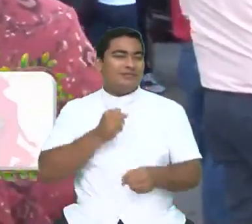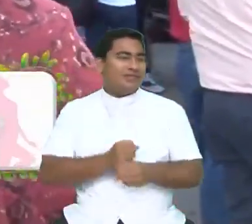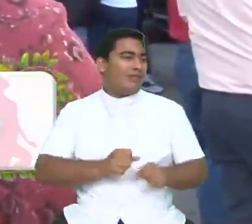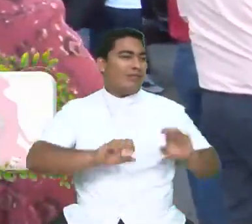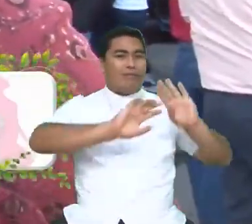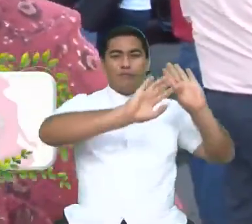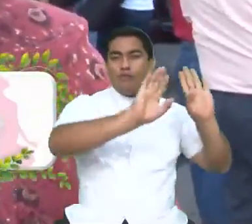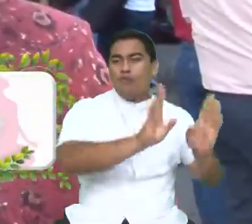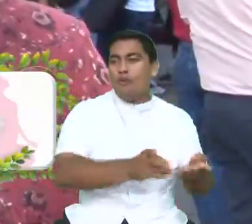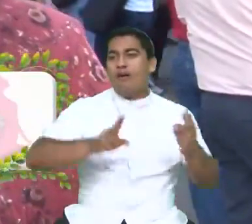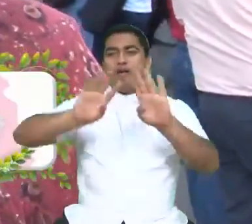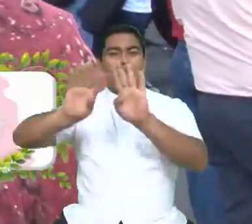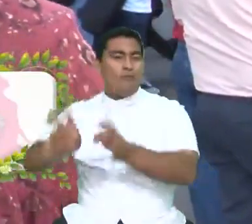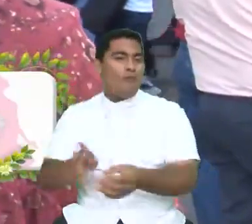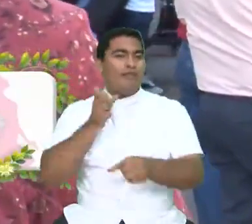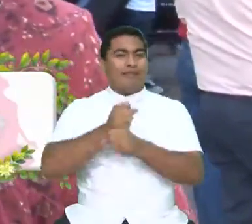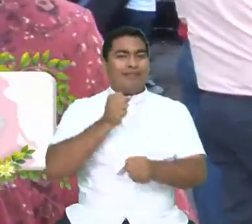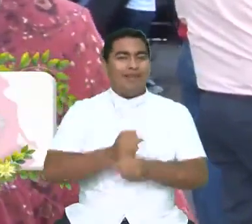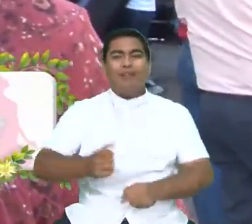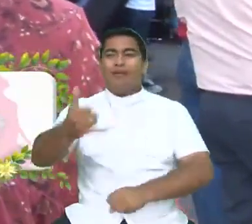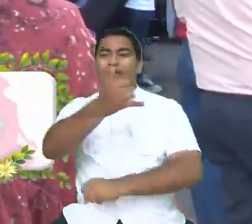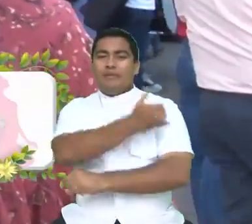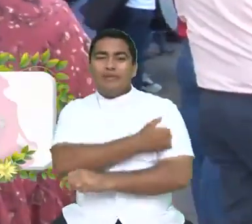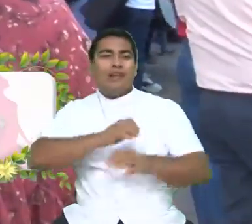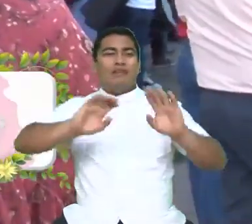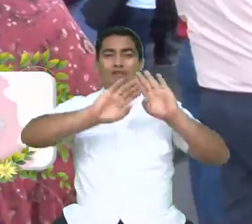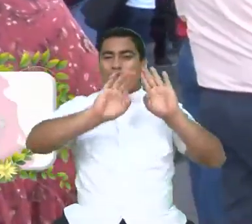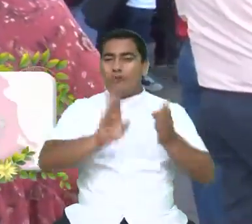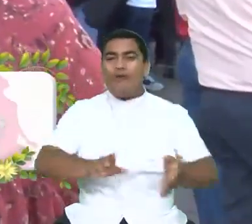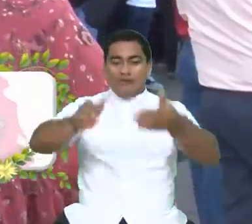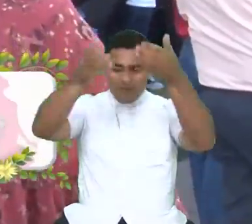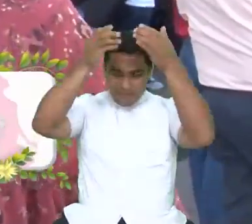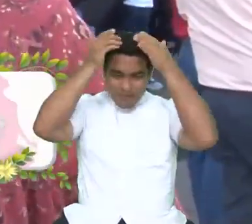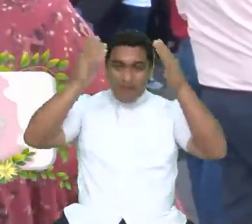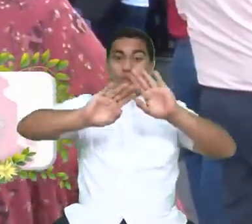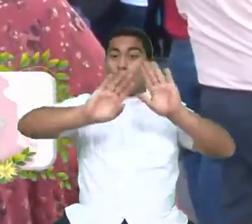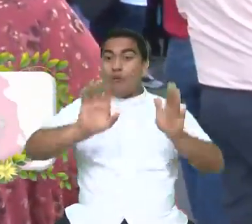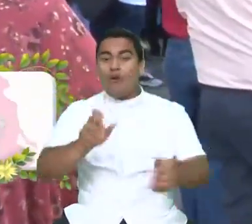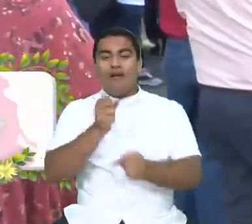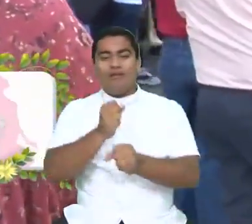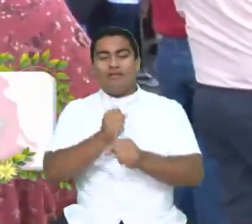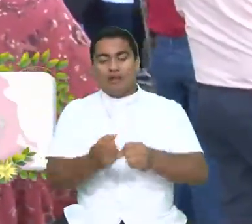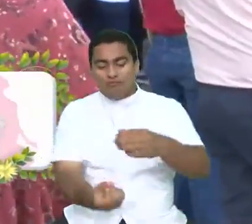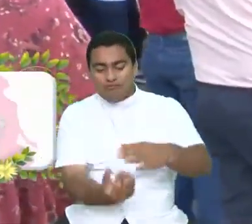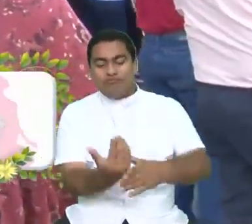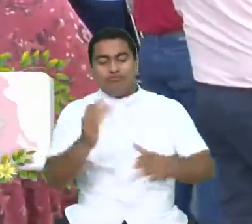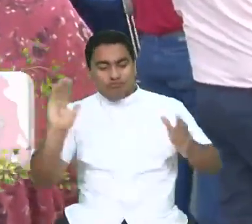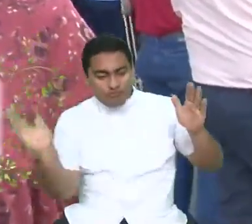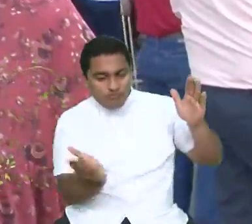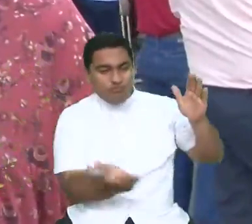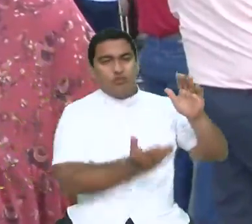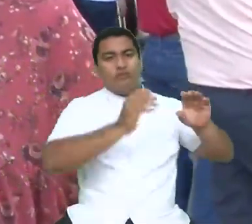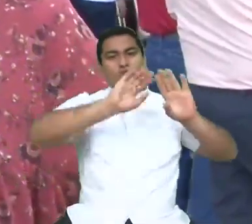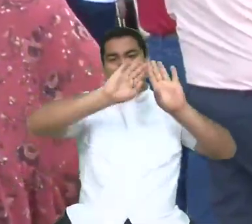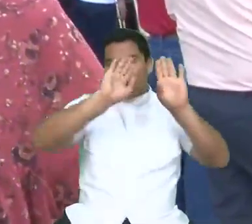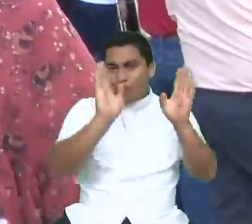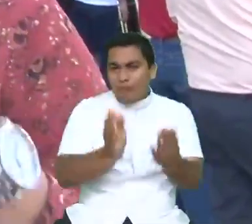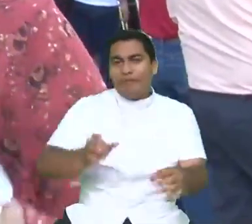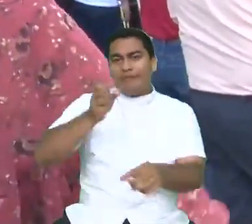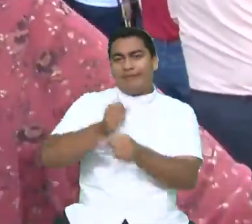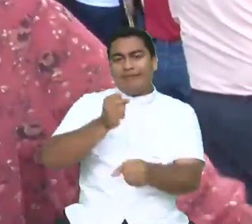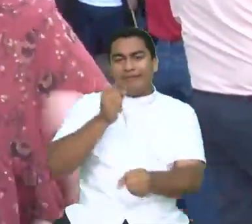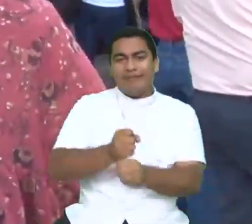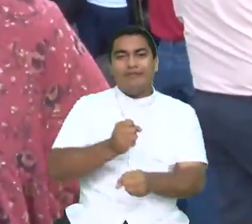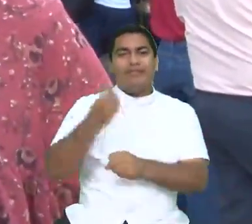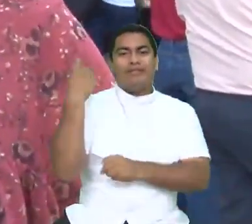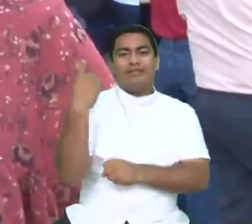Mujeres trabajando, mujeres en los hospitales, mujeres en el campesinado, mujeres trabajando por la tierra, mujeres trabajando por